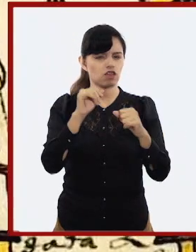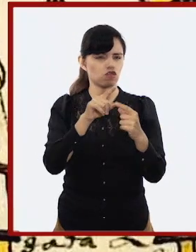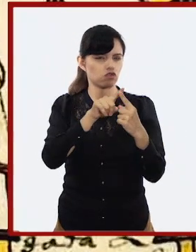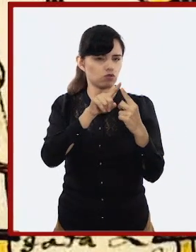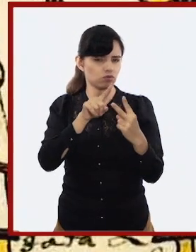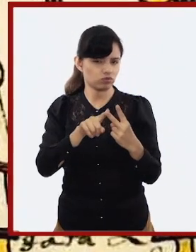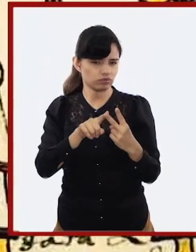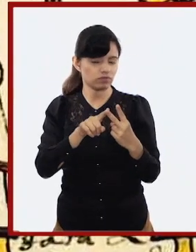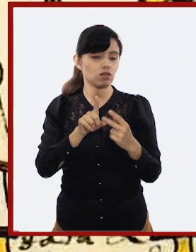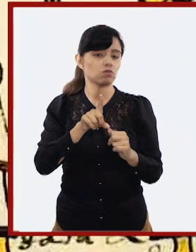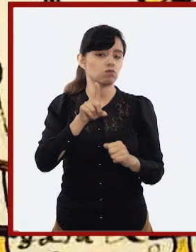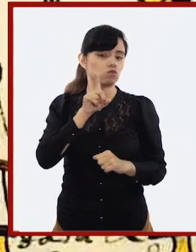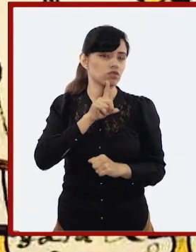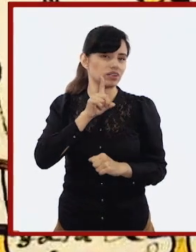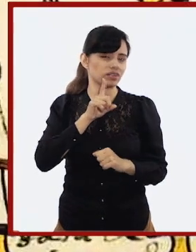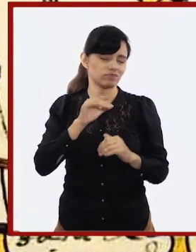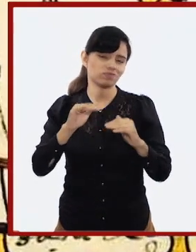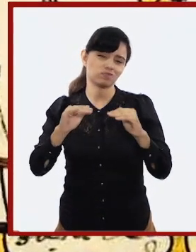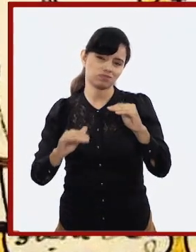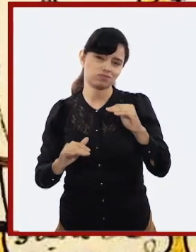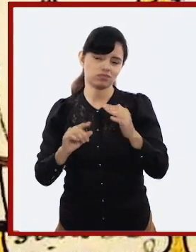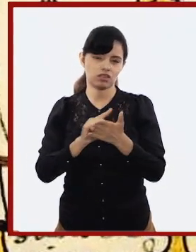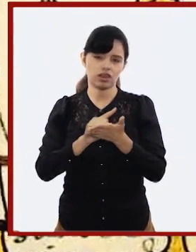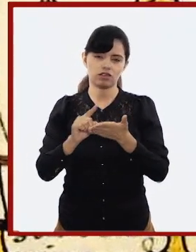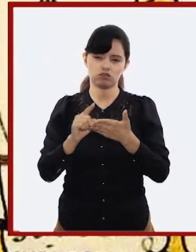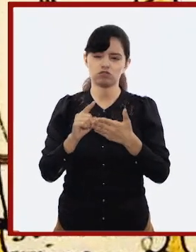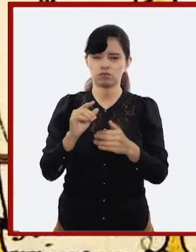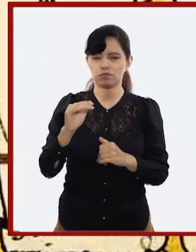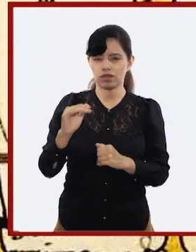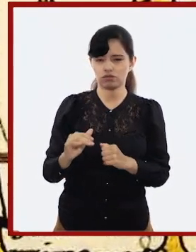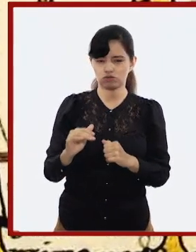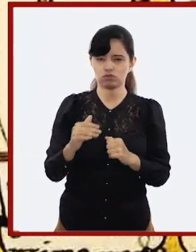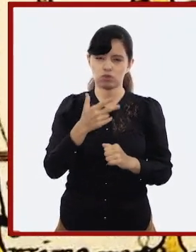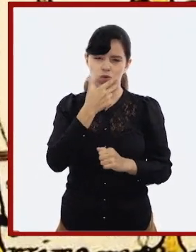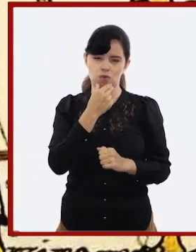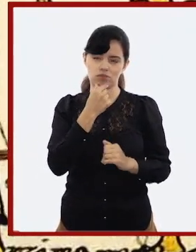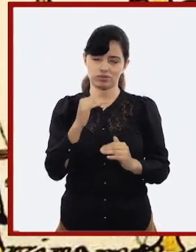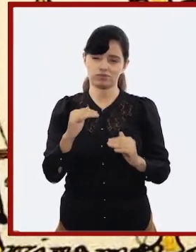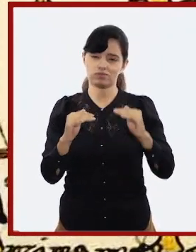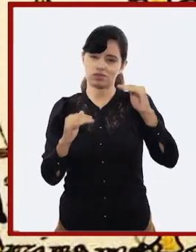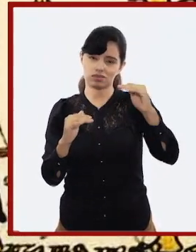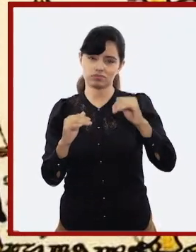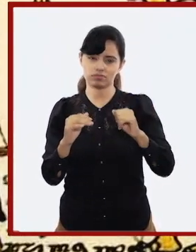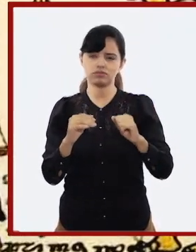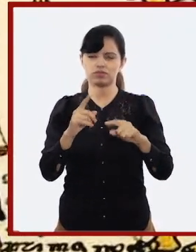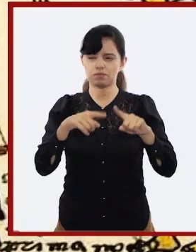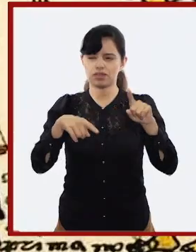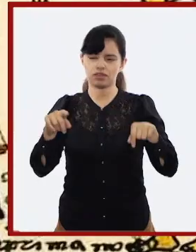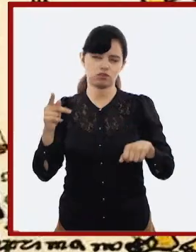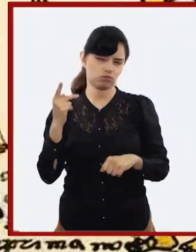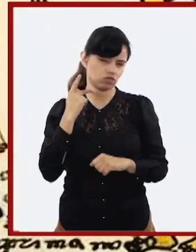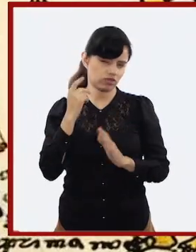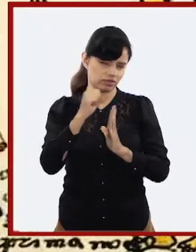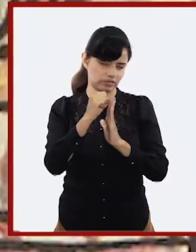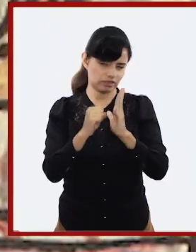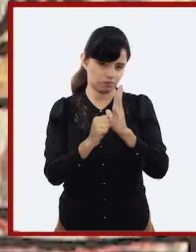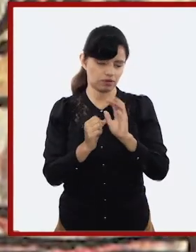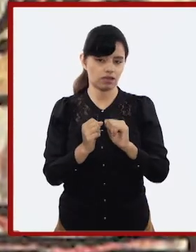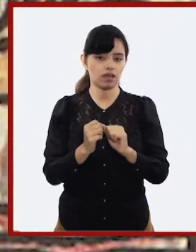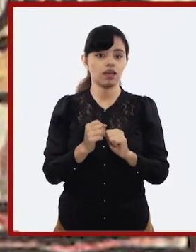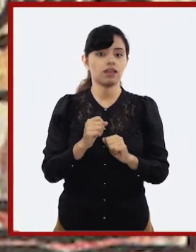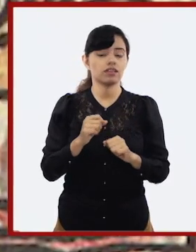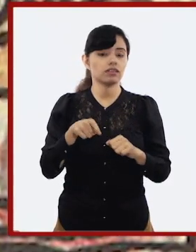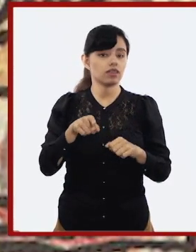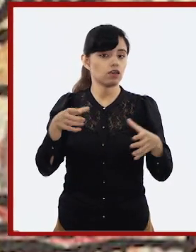la práctica, las mujeres tenían menos derechos que los hombres dependiendo del sistema político imperante. En el Imperio